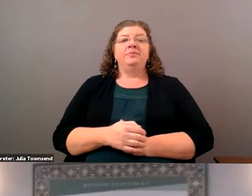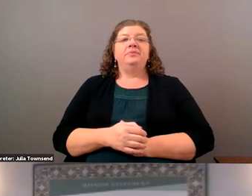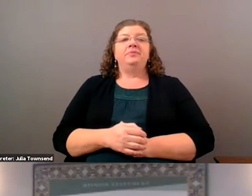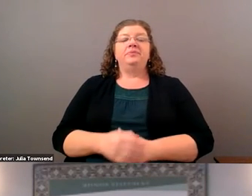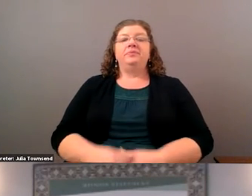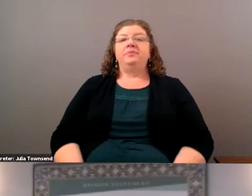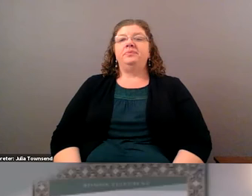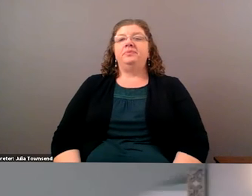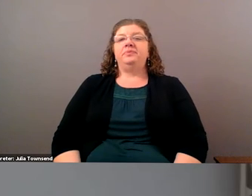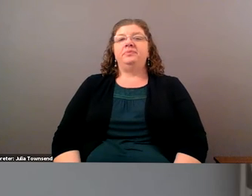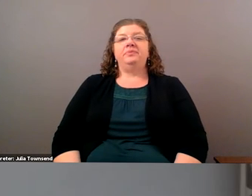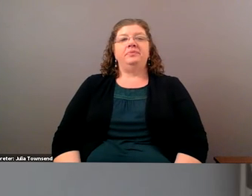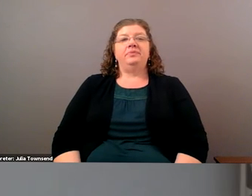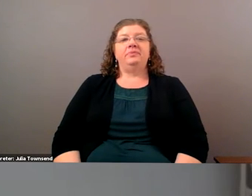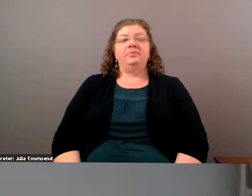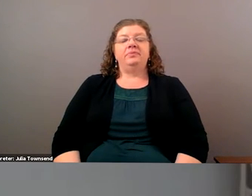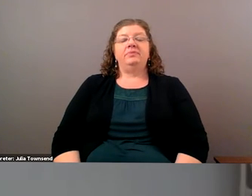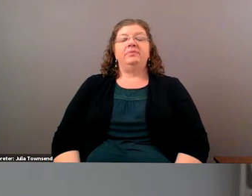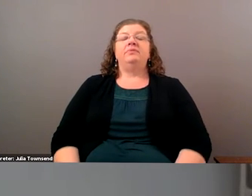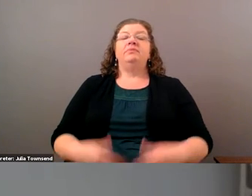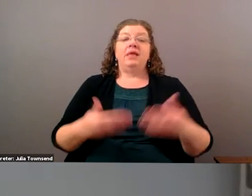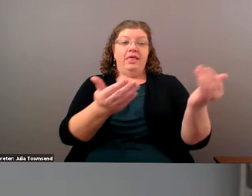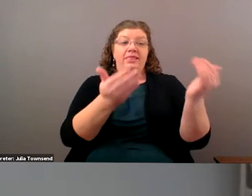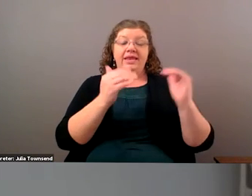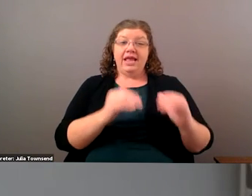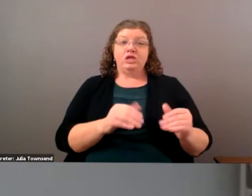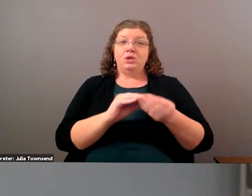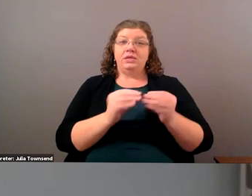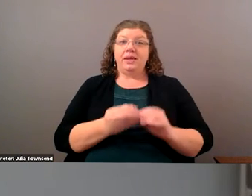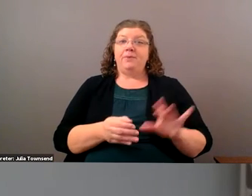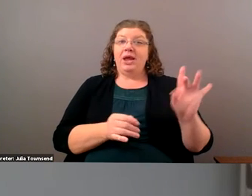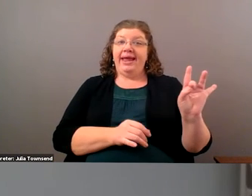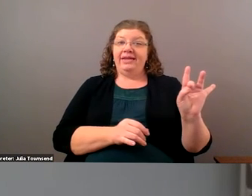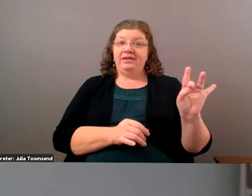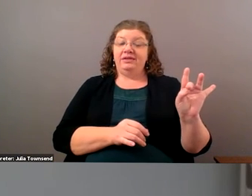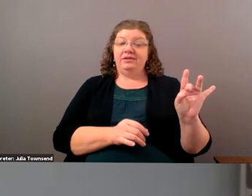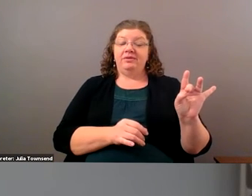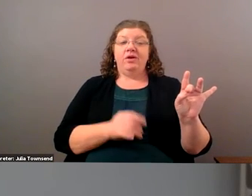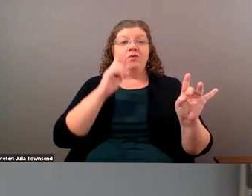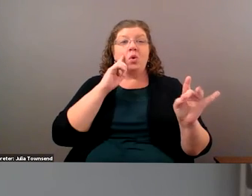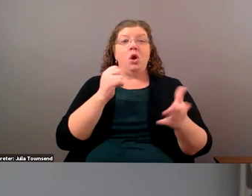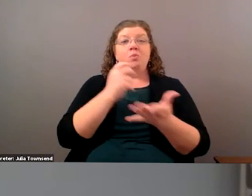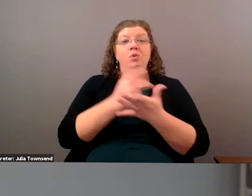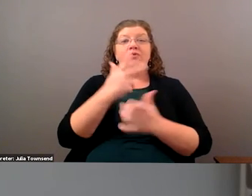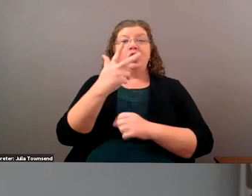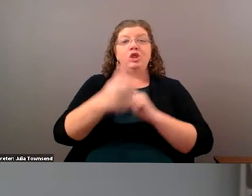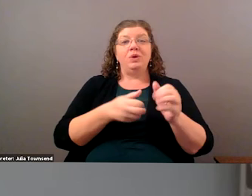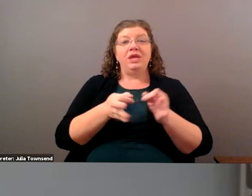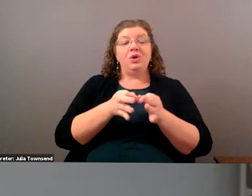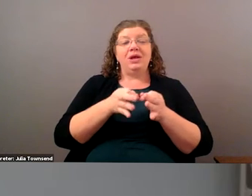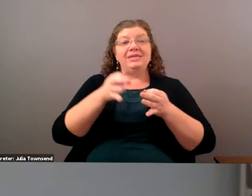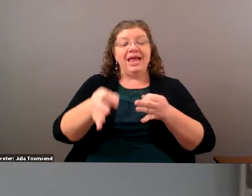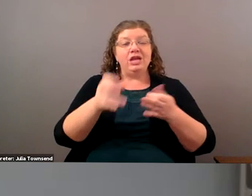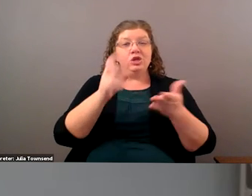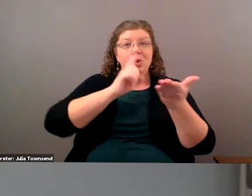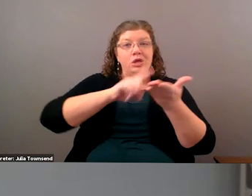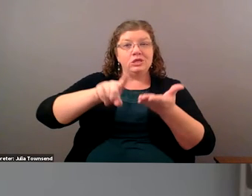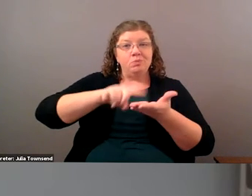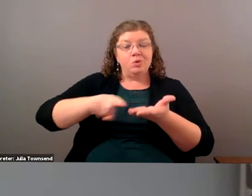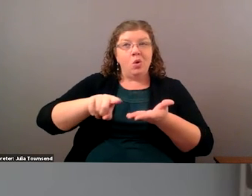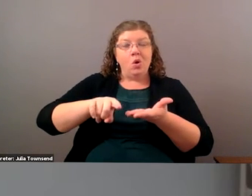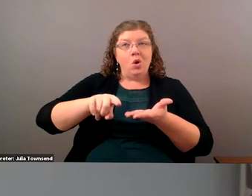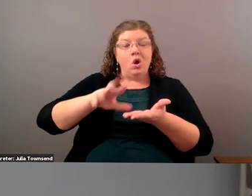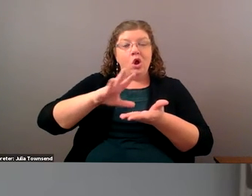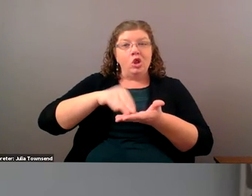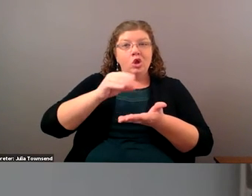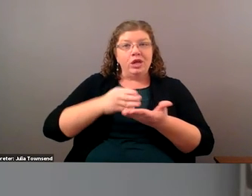Voy a darle el uso de la voz al siguiente asunto. Número 8, la aprobación de una extensión de 3 años para examinar la propuesta de aprendizaje